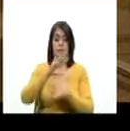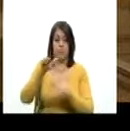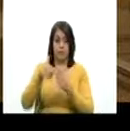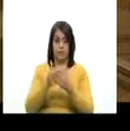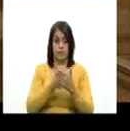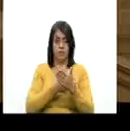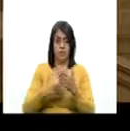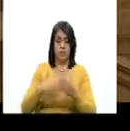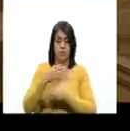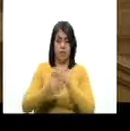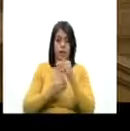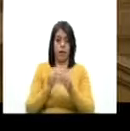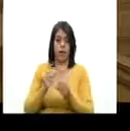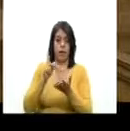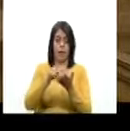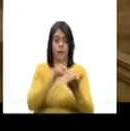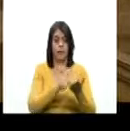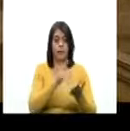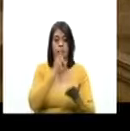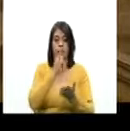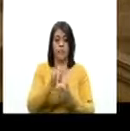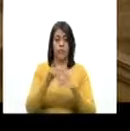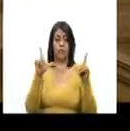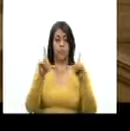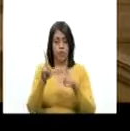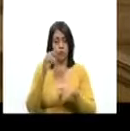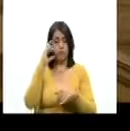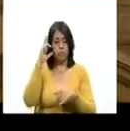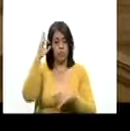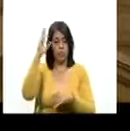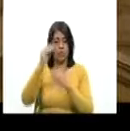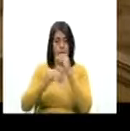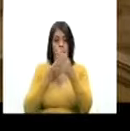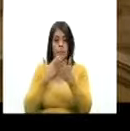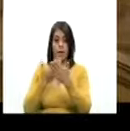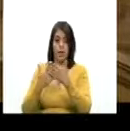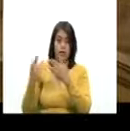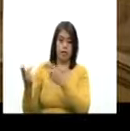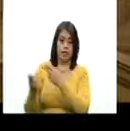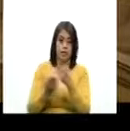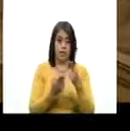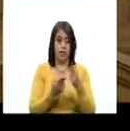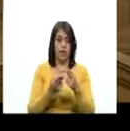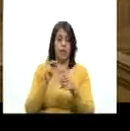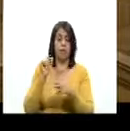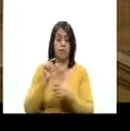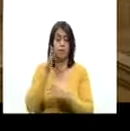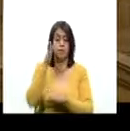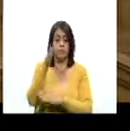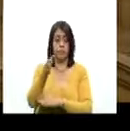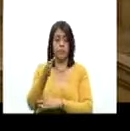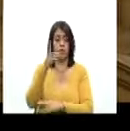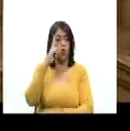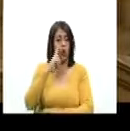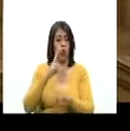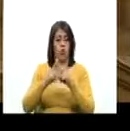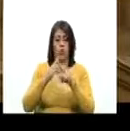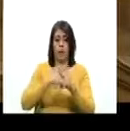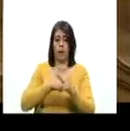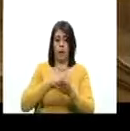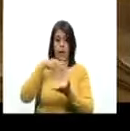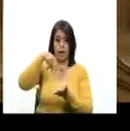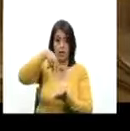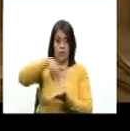los honorables presentes aquí y a los medios. Gracias por la invitación, por la palabra. La verdad que es un honor estar